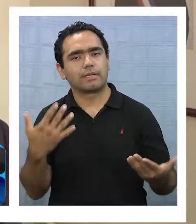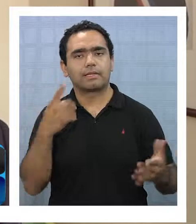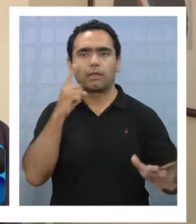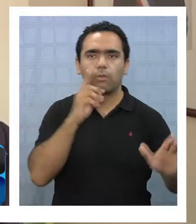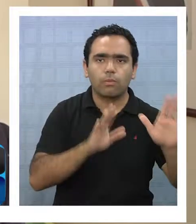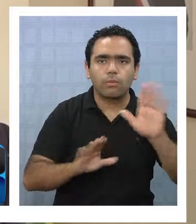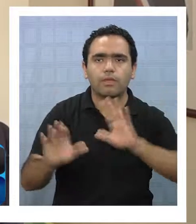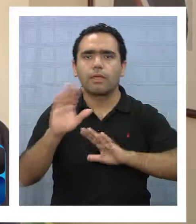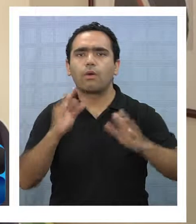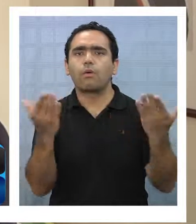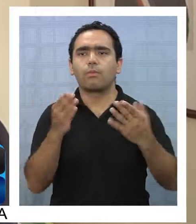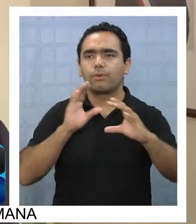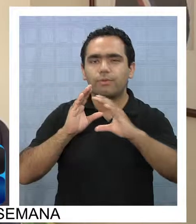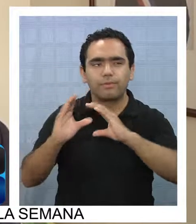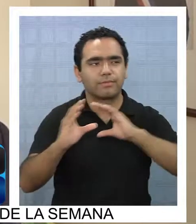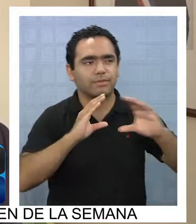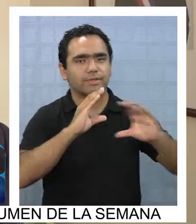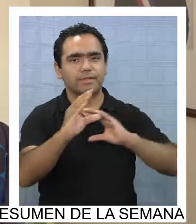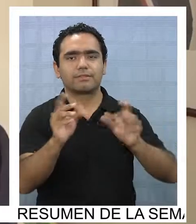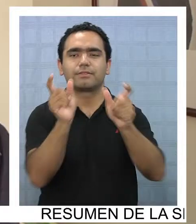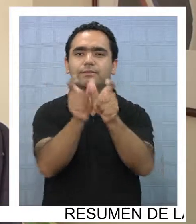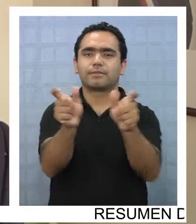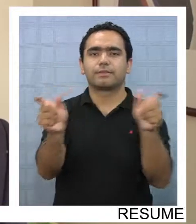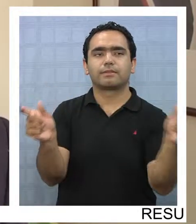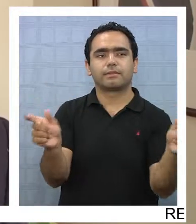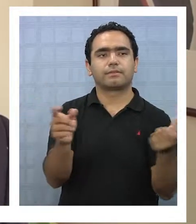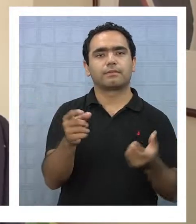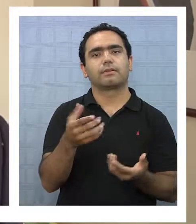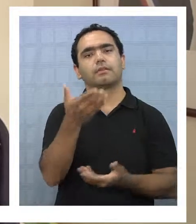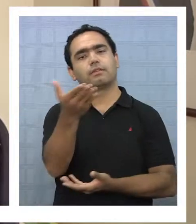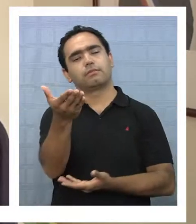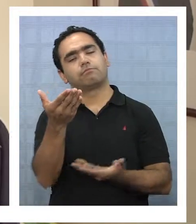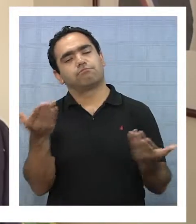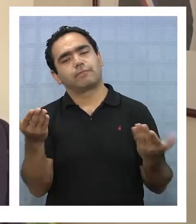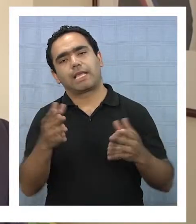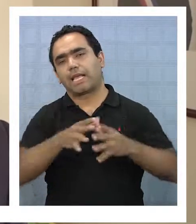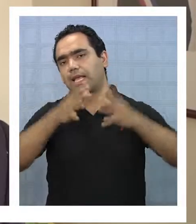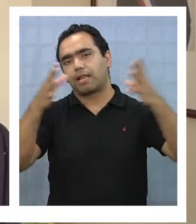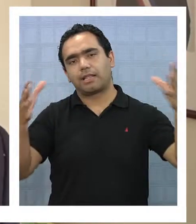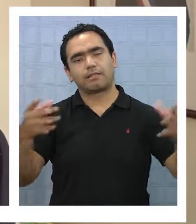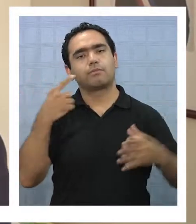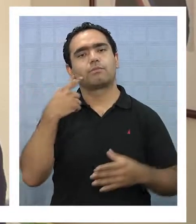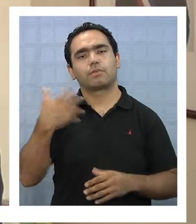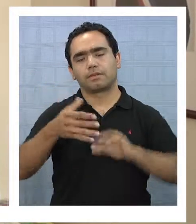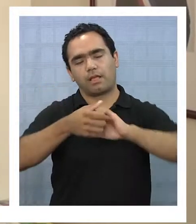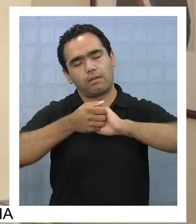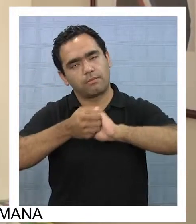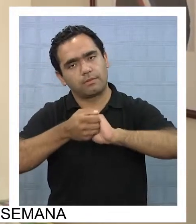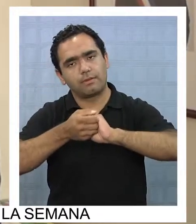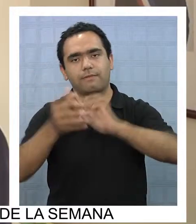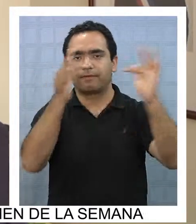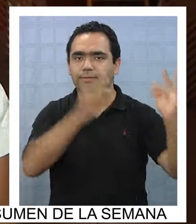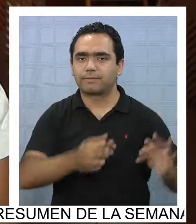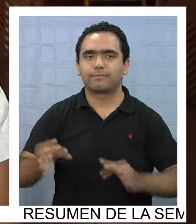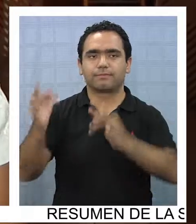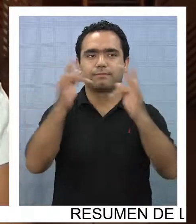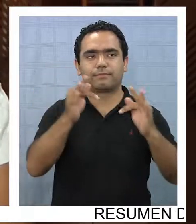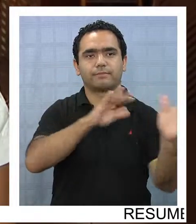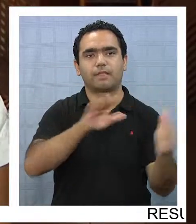cuidado y en la comunicación con la comunidad, con la ciudadanía, son unos grandes comunicadores y grandes amigos nuestros también, así que felicidades.